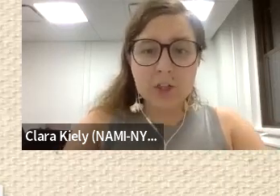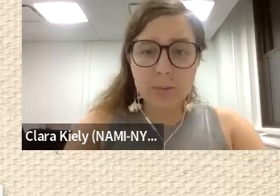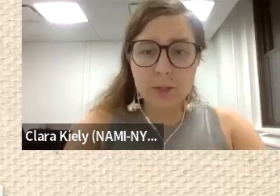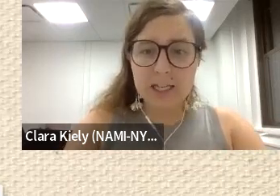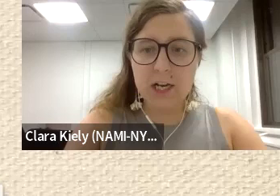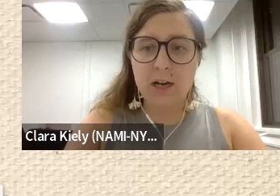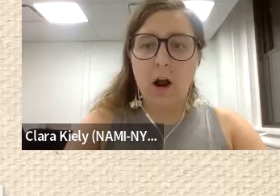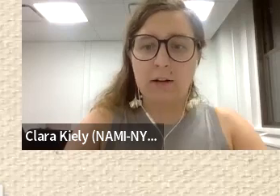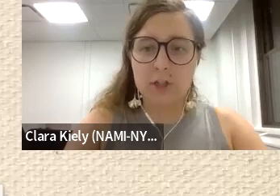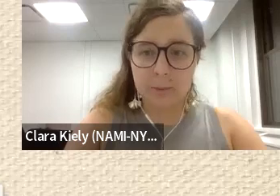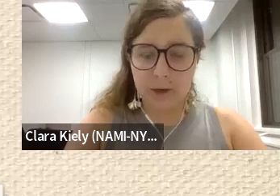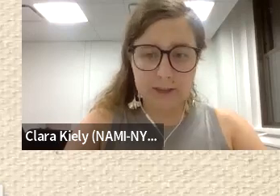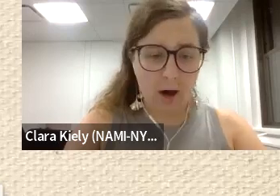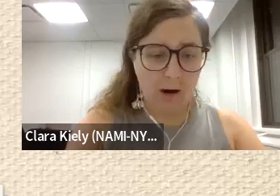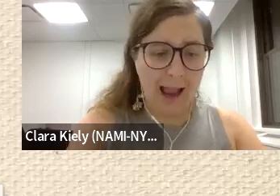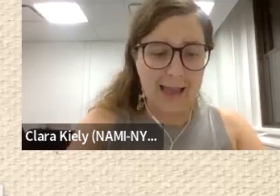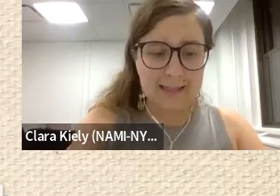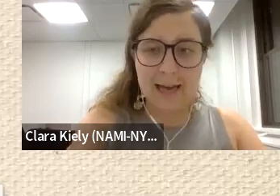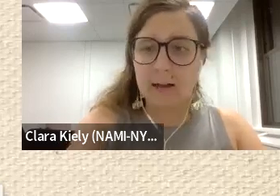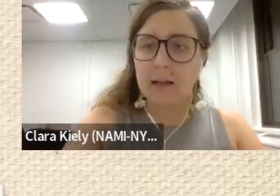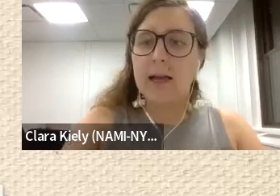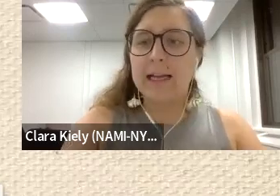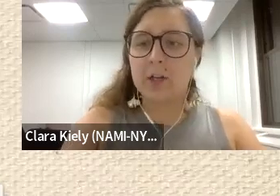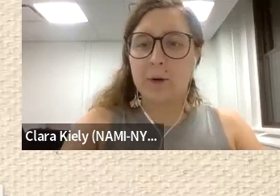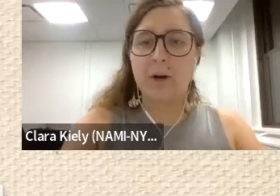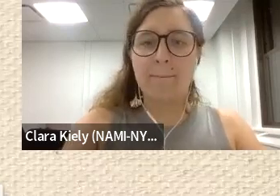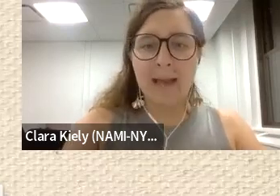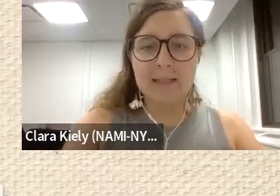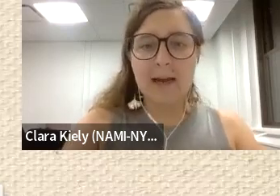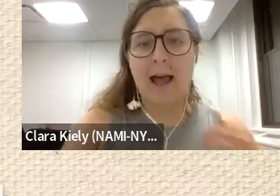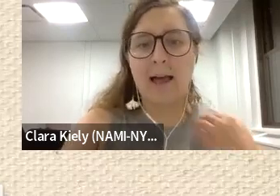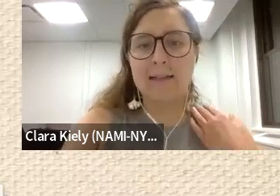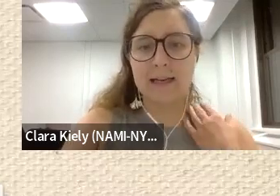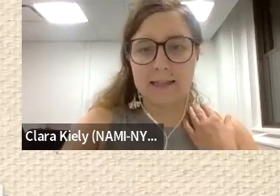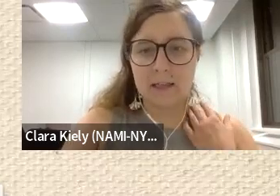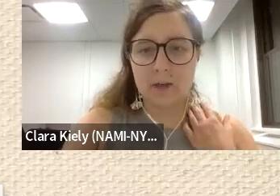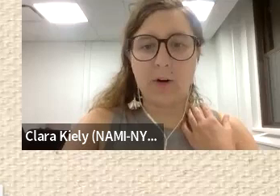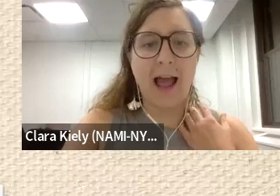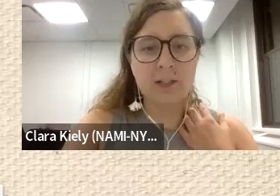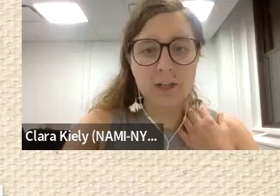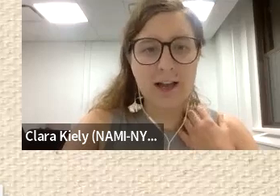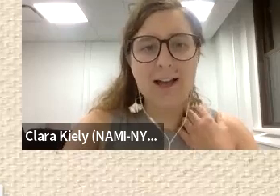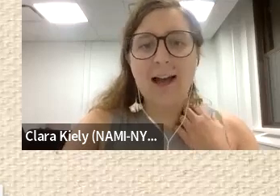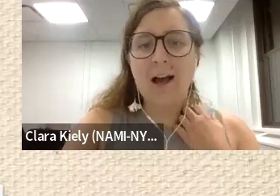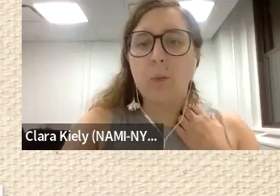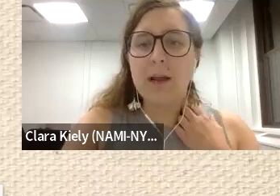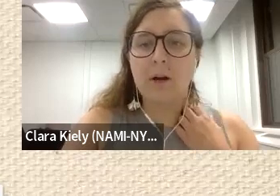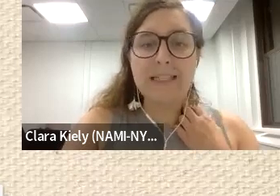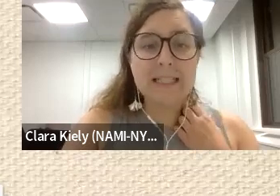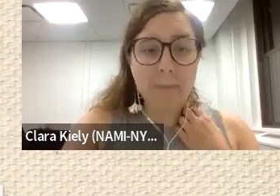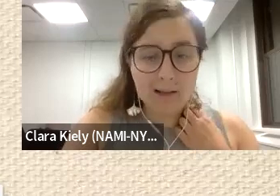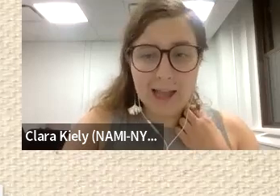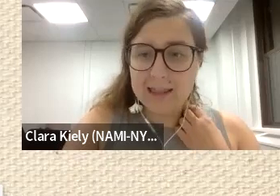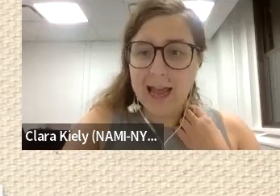para cualquier persona que esté usando interpretación de señas americanas. Está aquí Amanda y